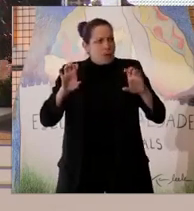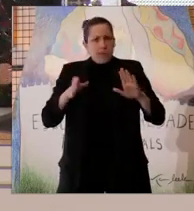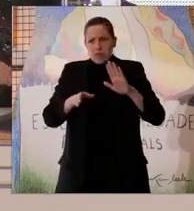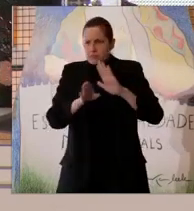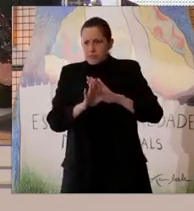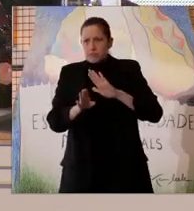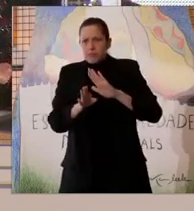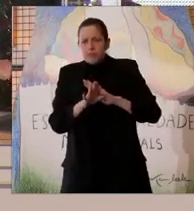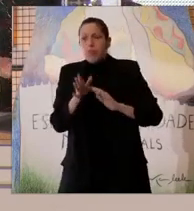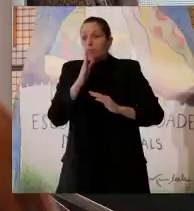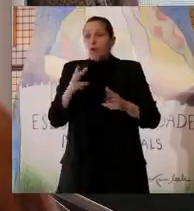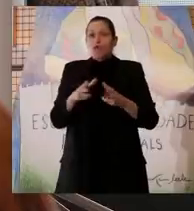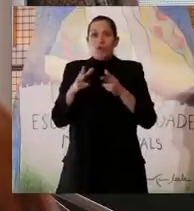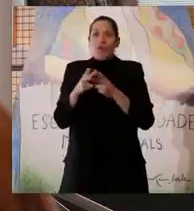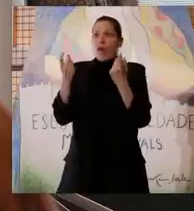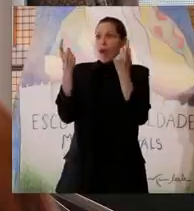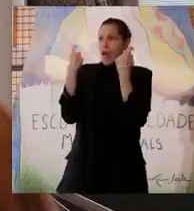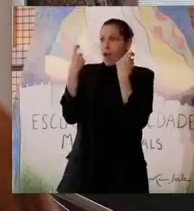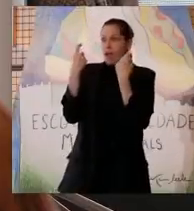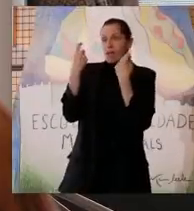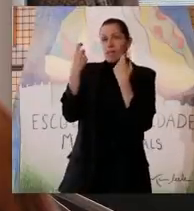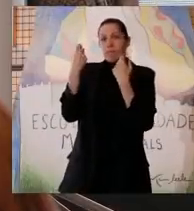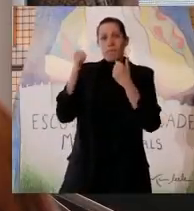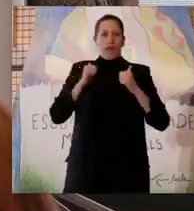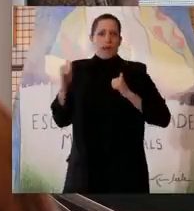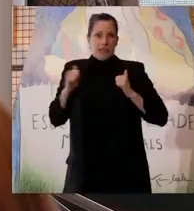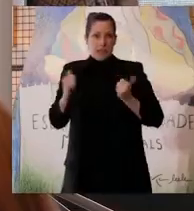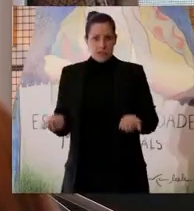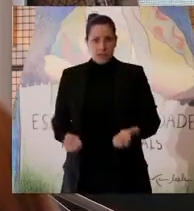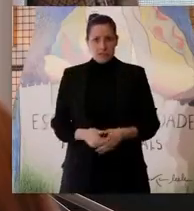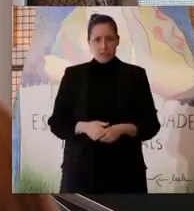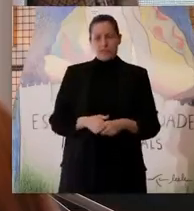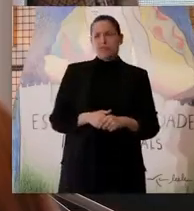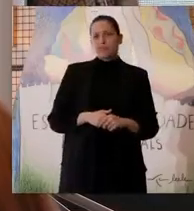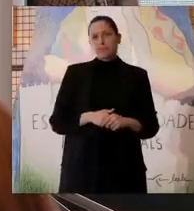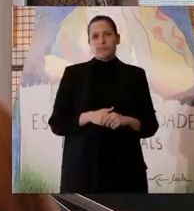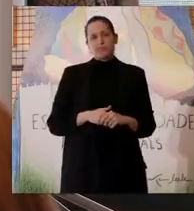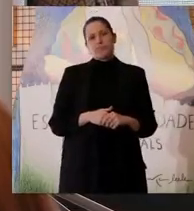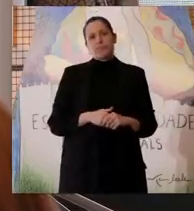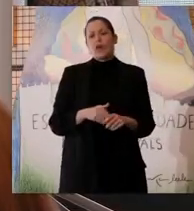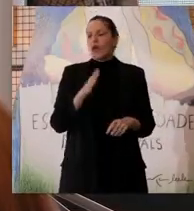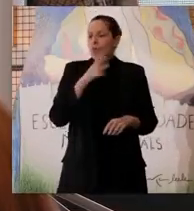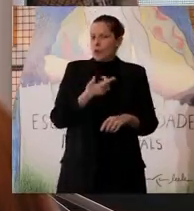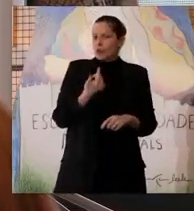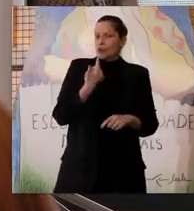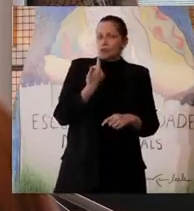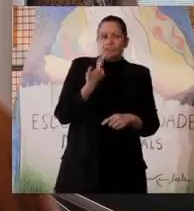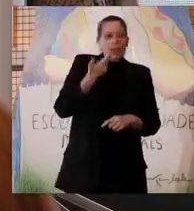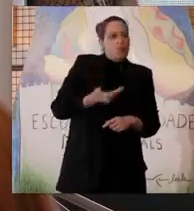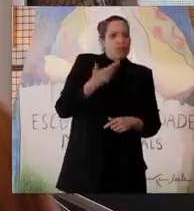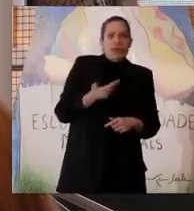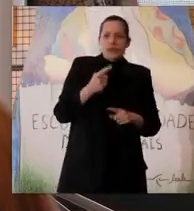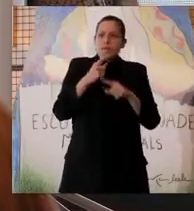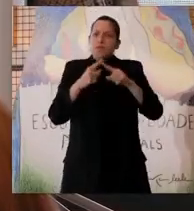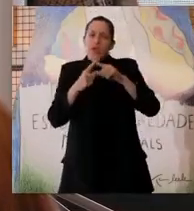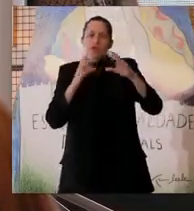machistas que por eso te referías también a la cultura aprendemos de nuestra cultura claro y además por eso insisto la importancia de los medios porque los medios crean